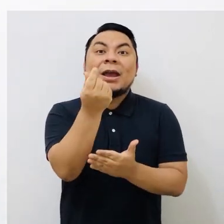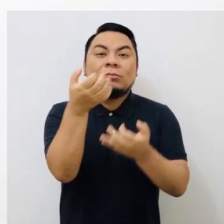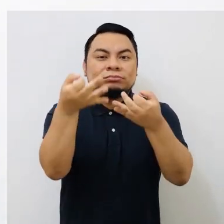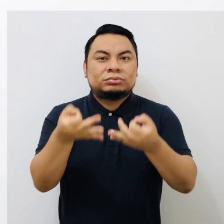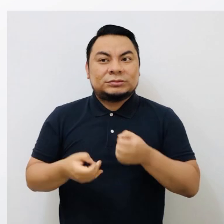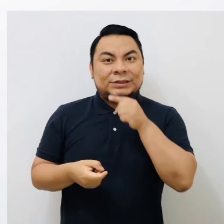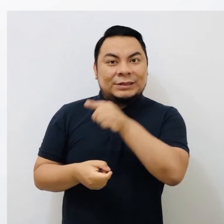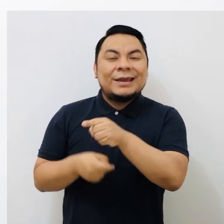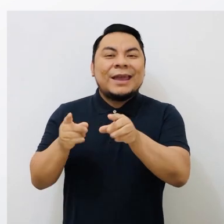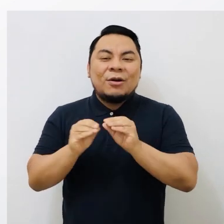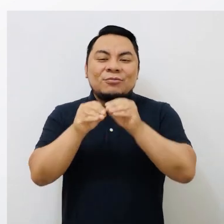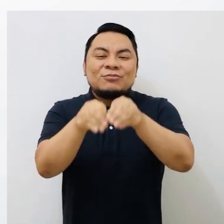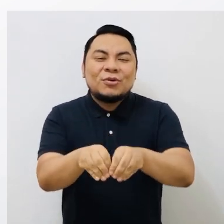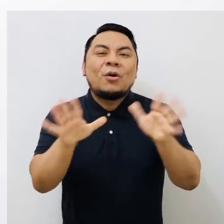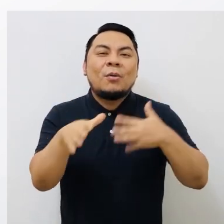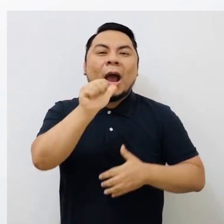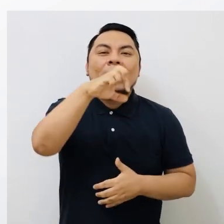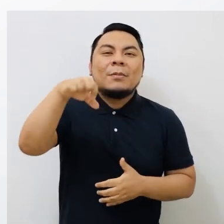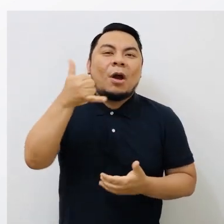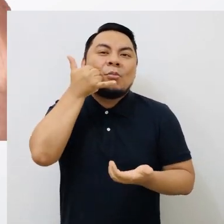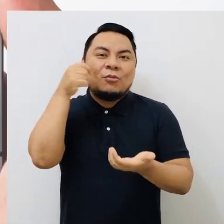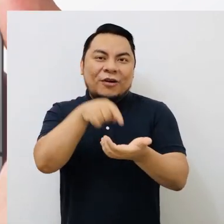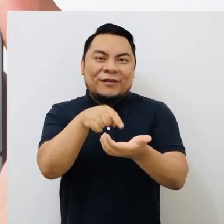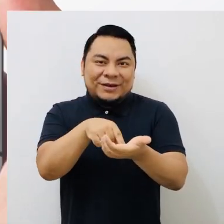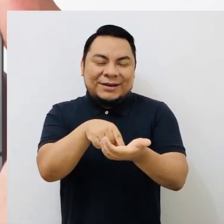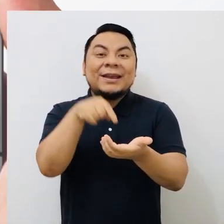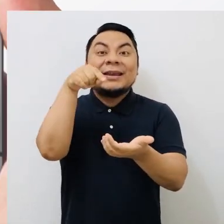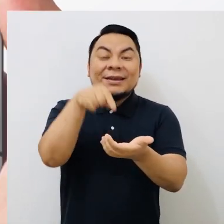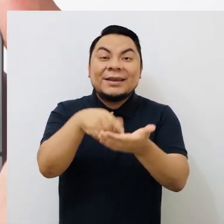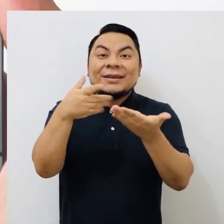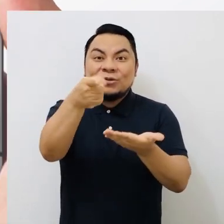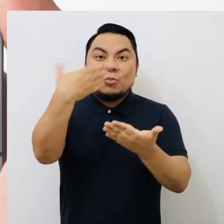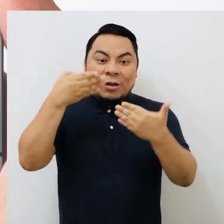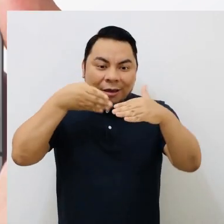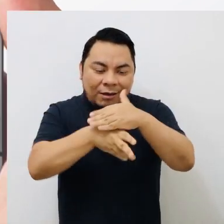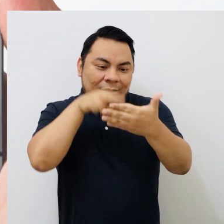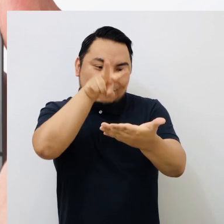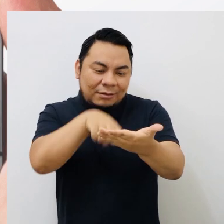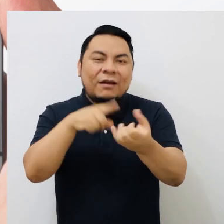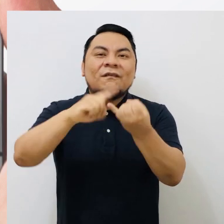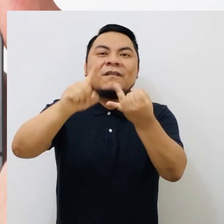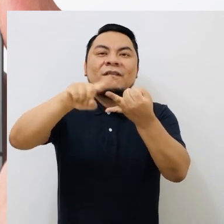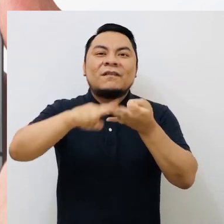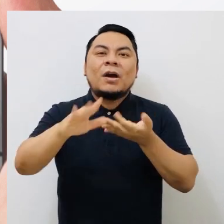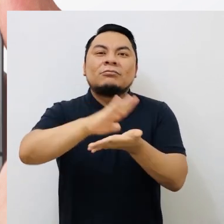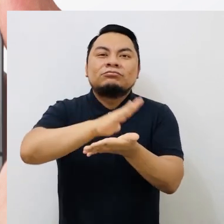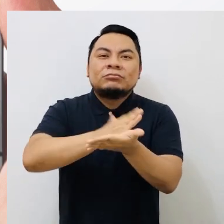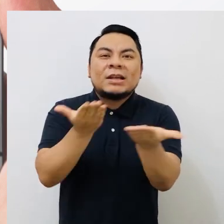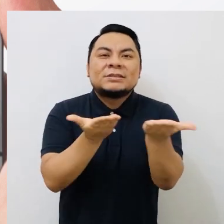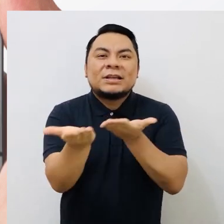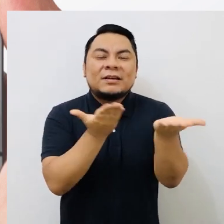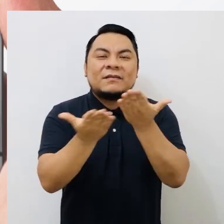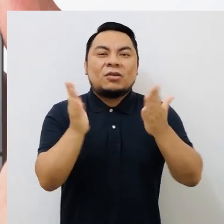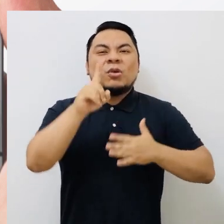y Finanzas ha desarrollado su aplicación MEFmóvil, donde podrás acceder a nuestros principales trámites y servicios sin